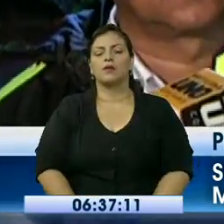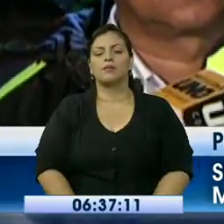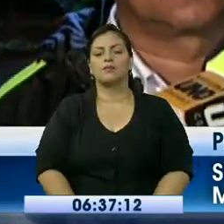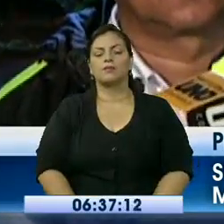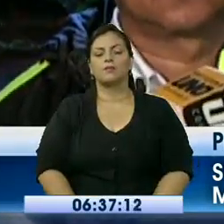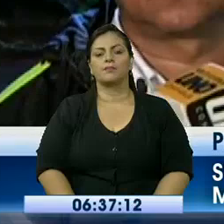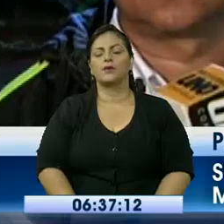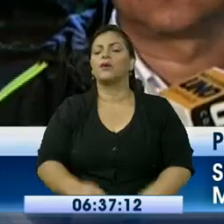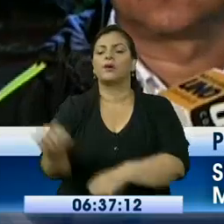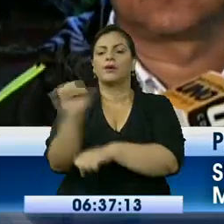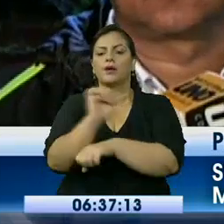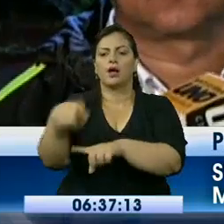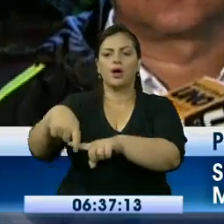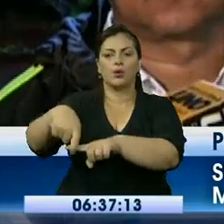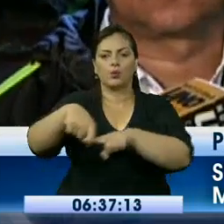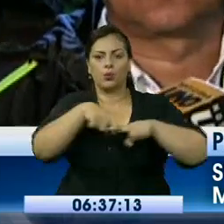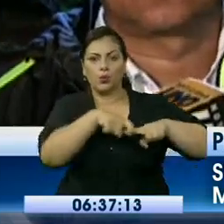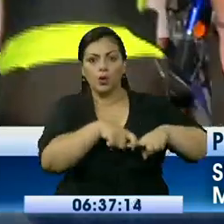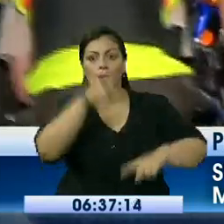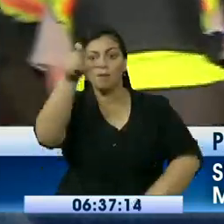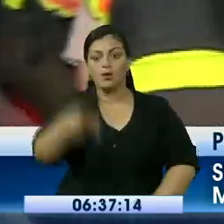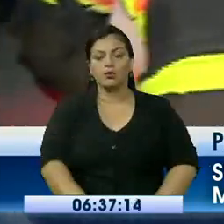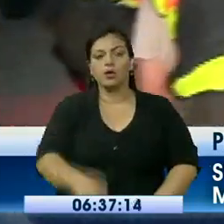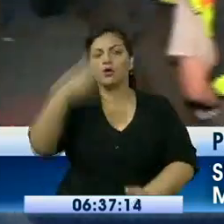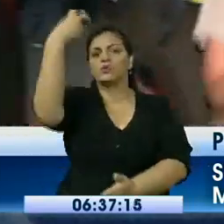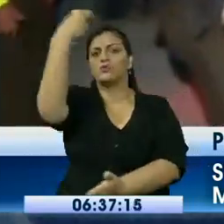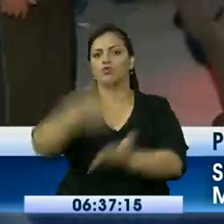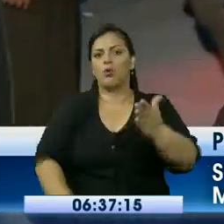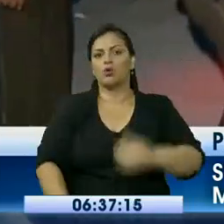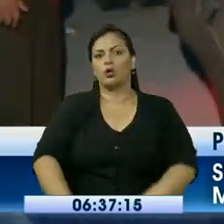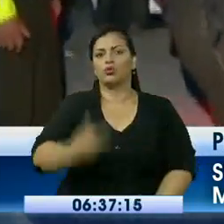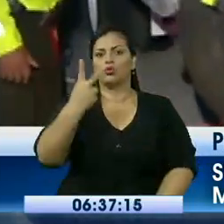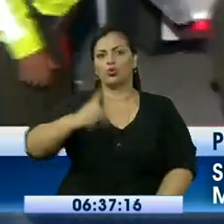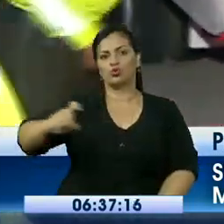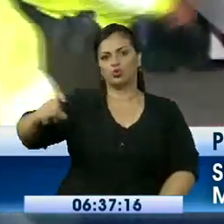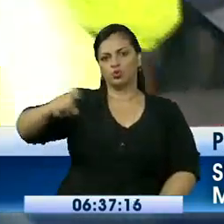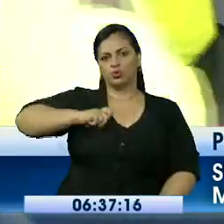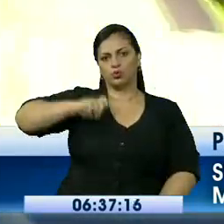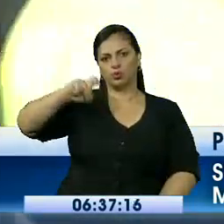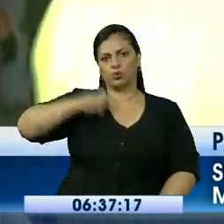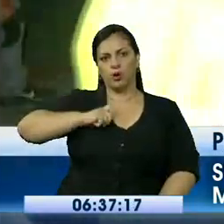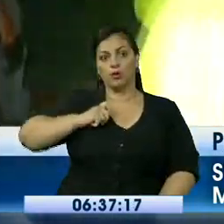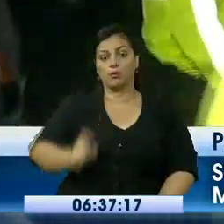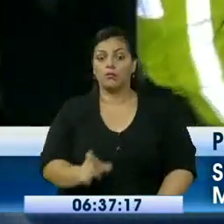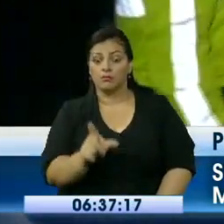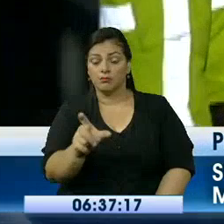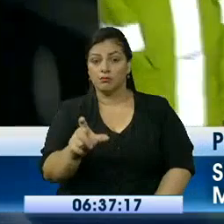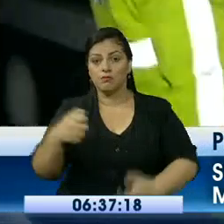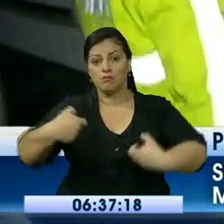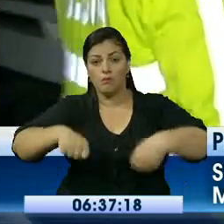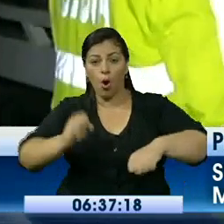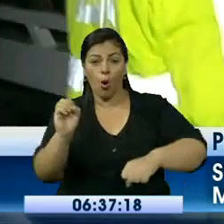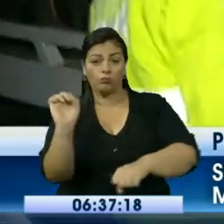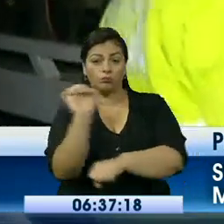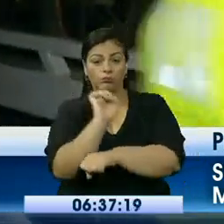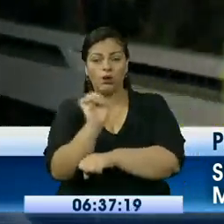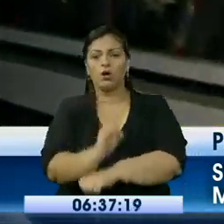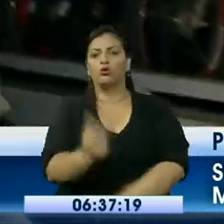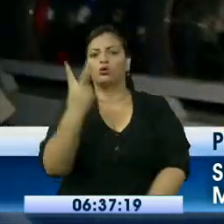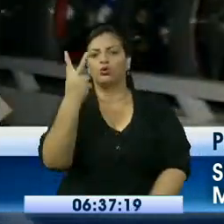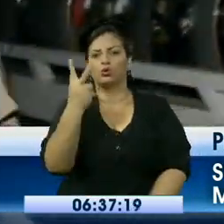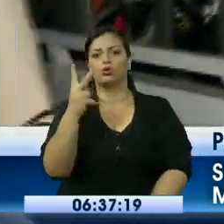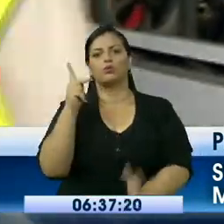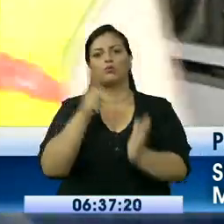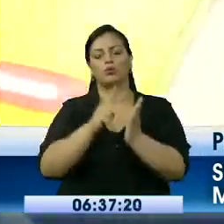unificados y 10 puntos menos en la licencia de conducir. Al final, las autoridades recordaron que los controles